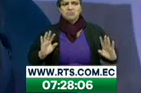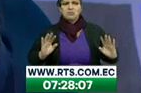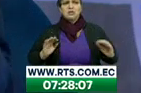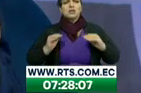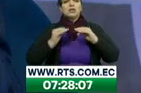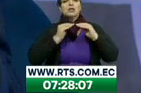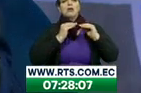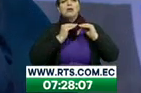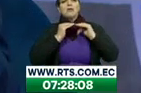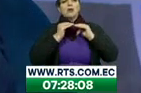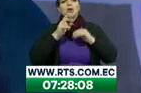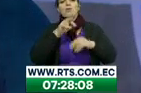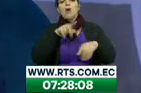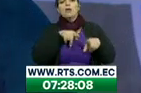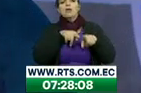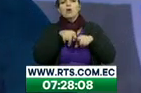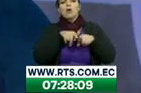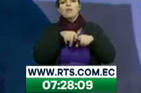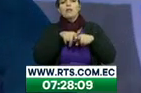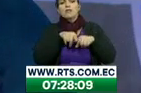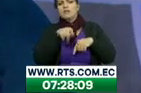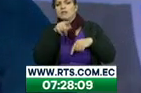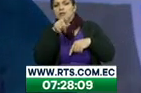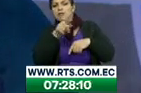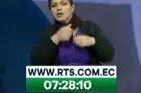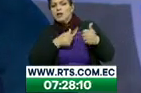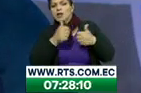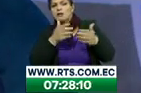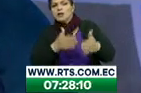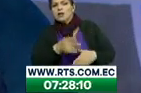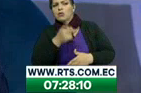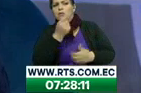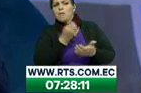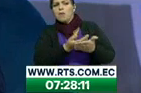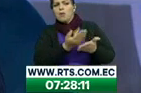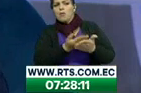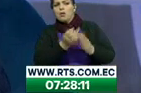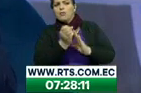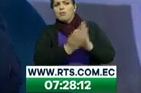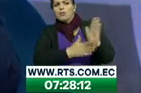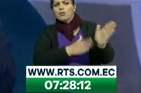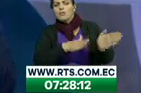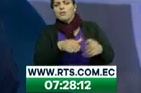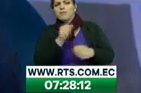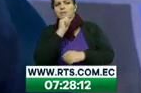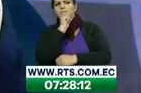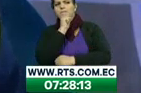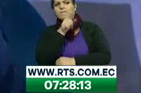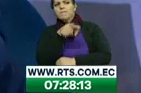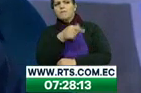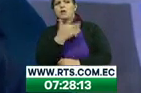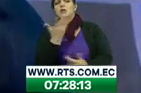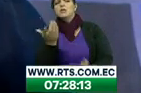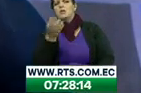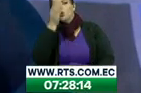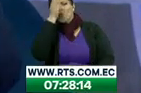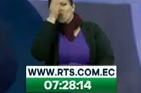de competir, de poder conocer los postulados, de conocer el carácter, la cultura